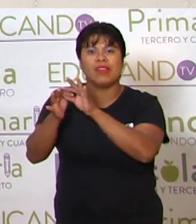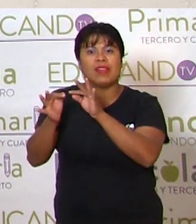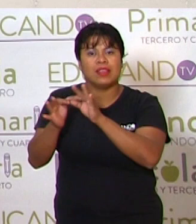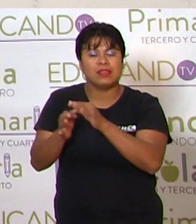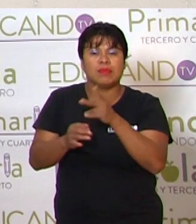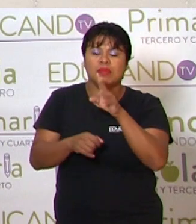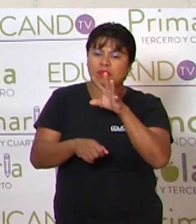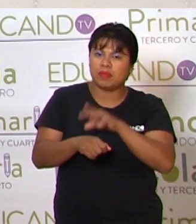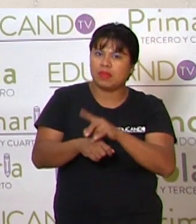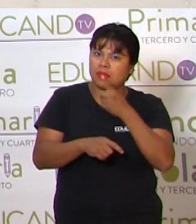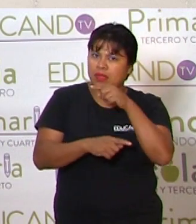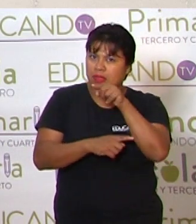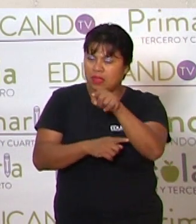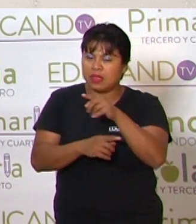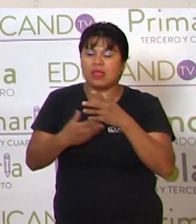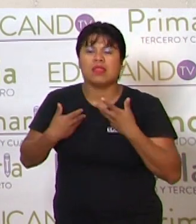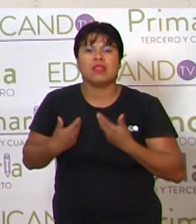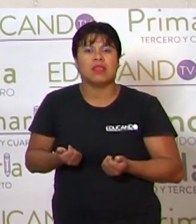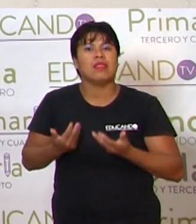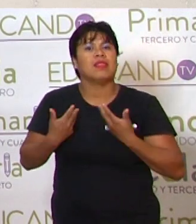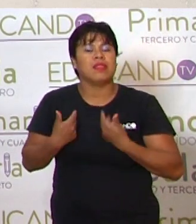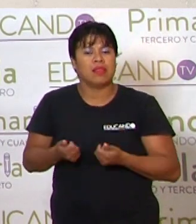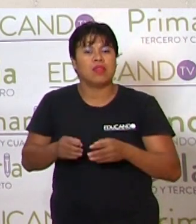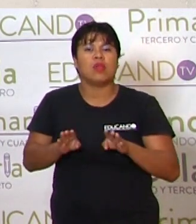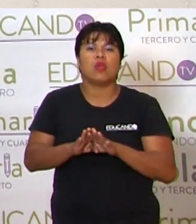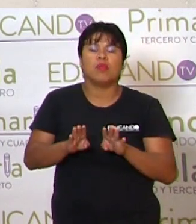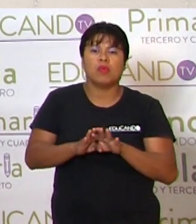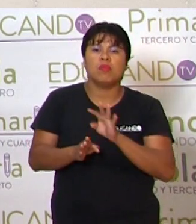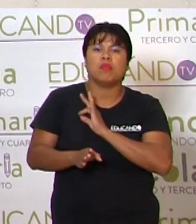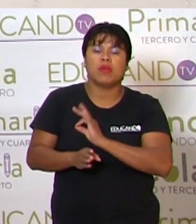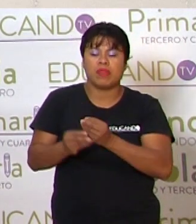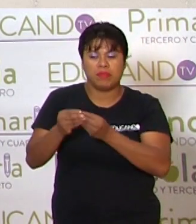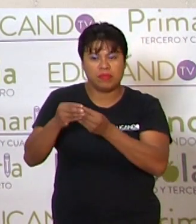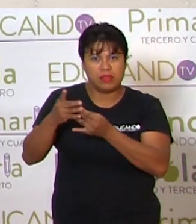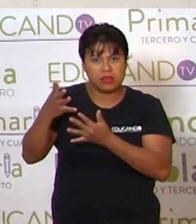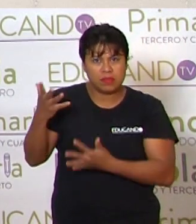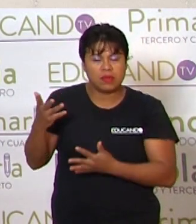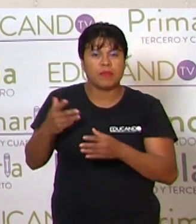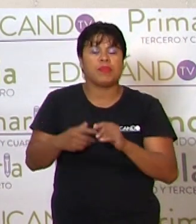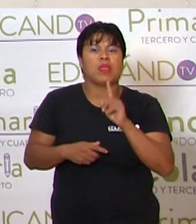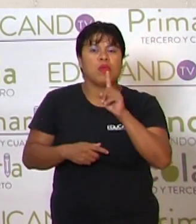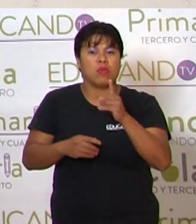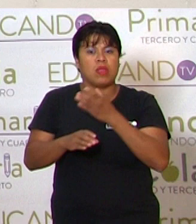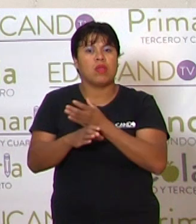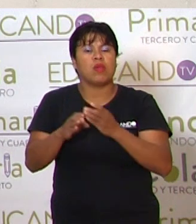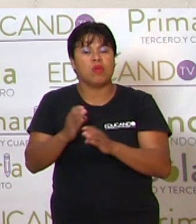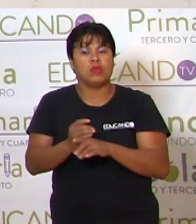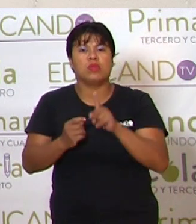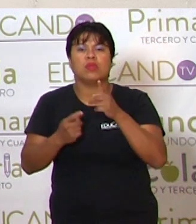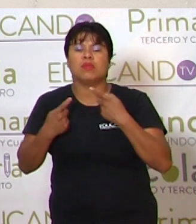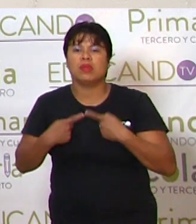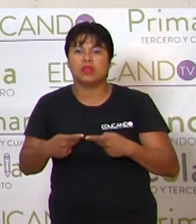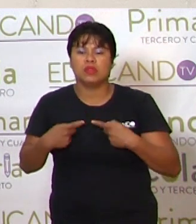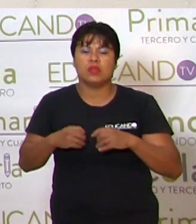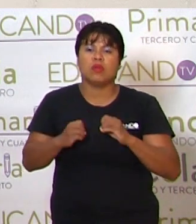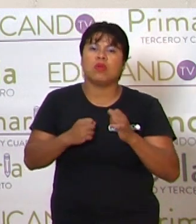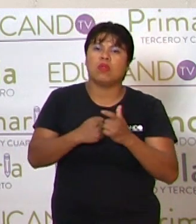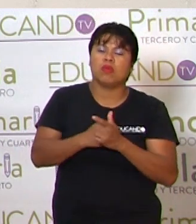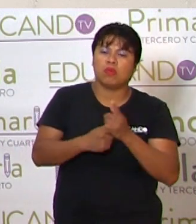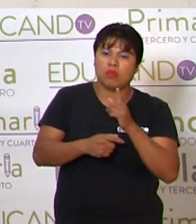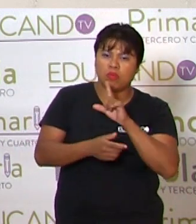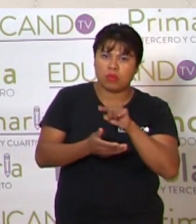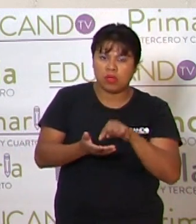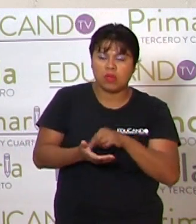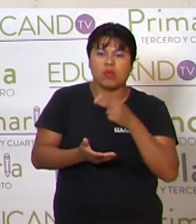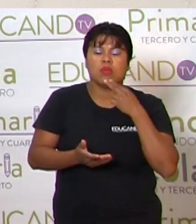pero va a permitirte a ti entender cómo puedes describir a una cosa, a una persona o a algún